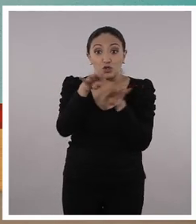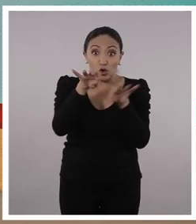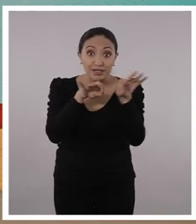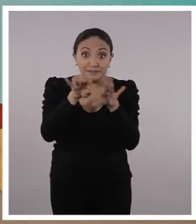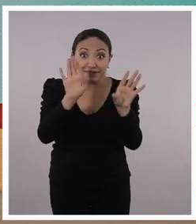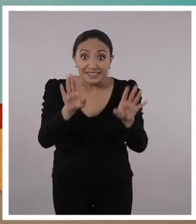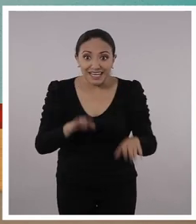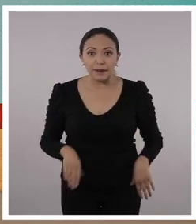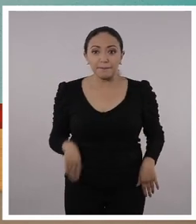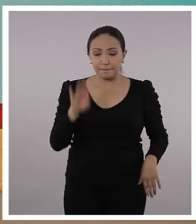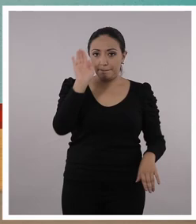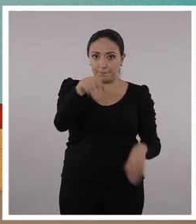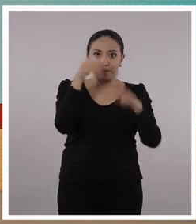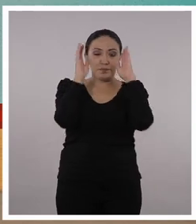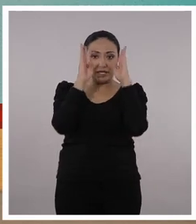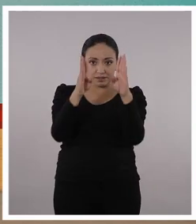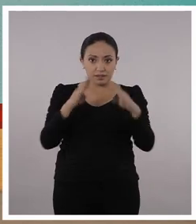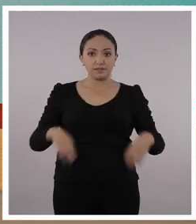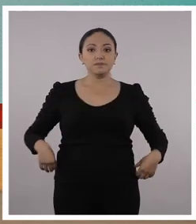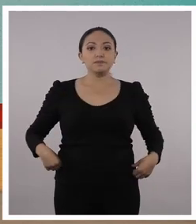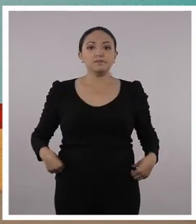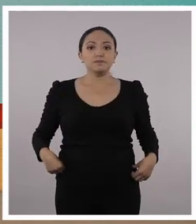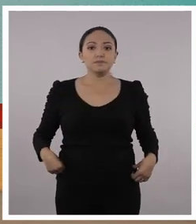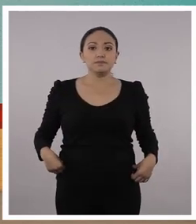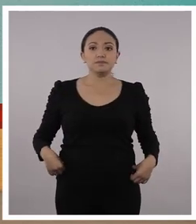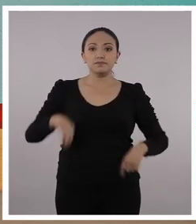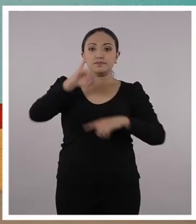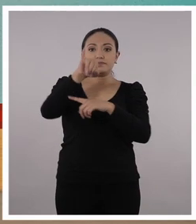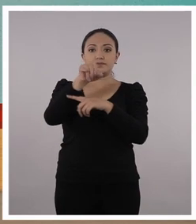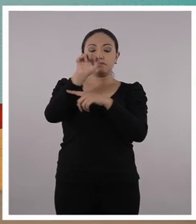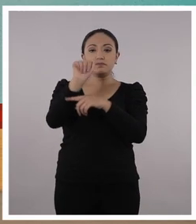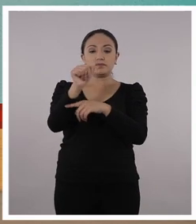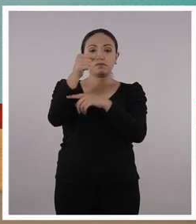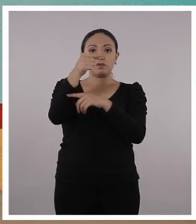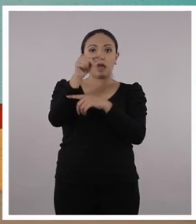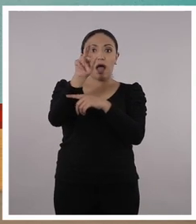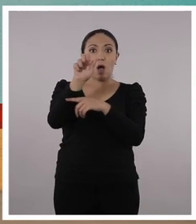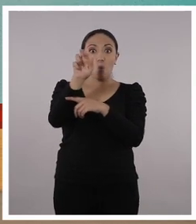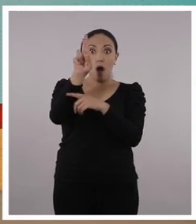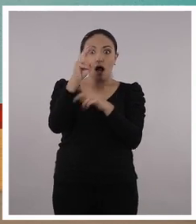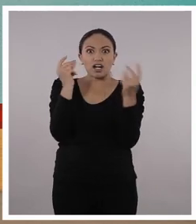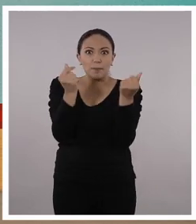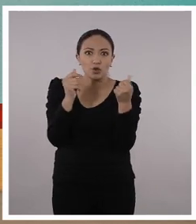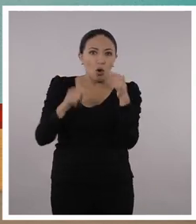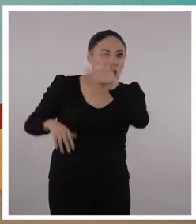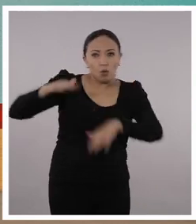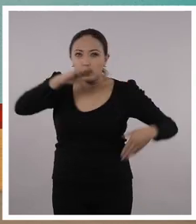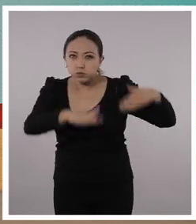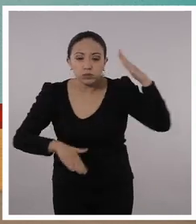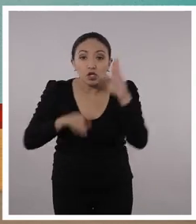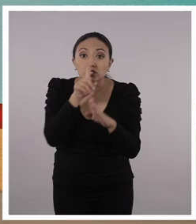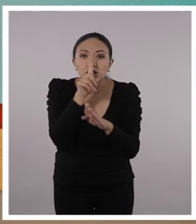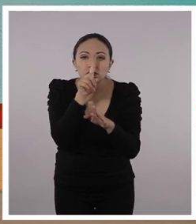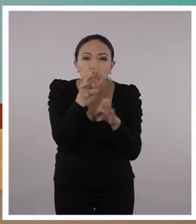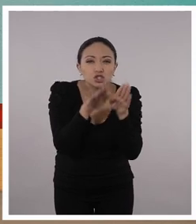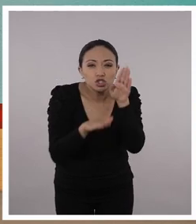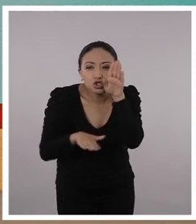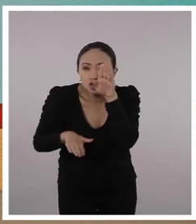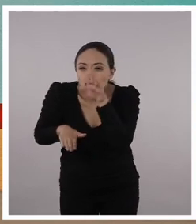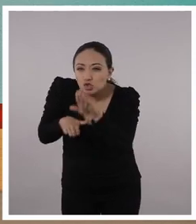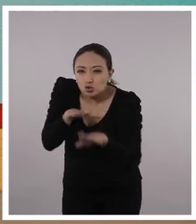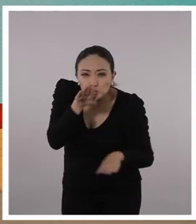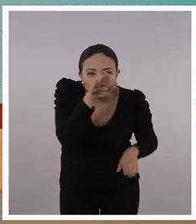enseñe lo que aprendí? ¡Presten atención! ¡El jaguar! Se mueve rápido y sigiloso,